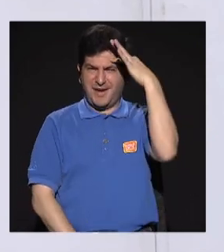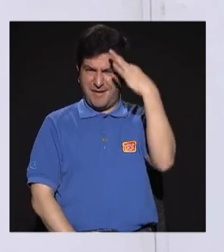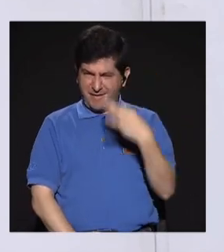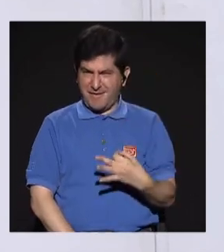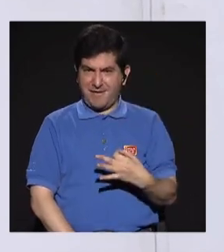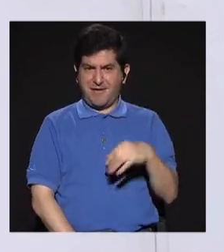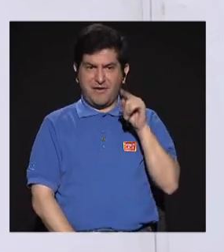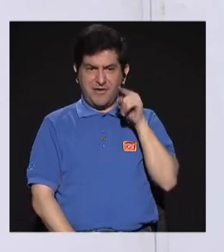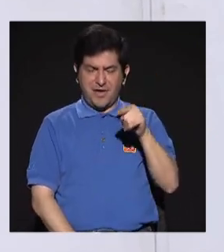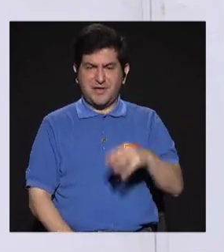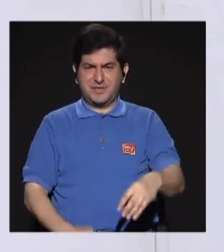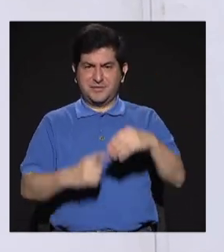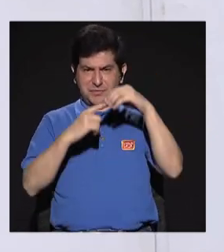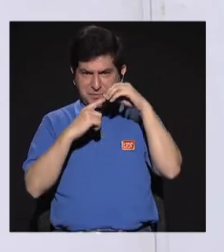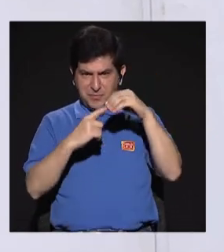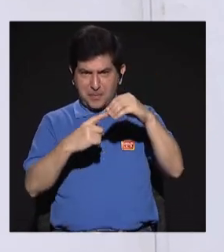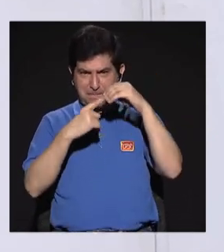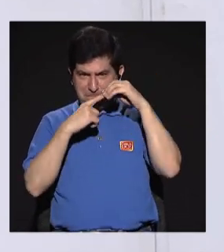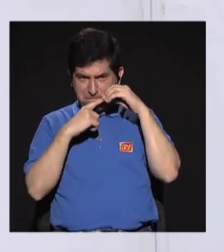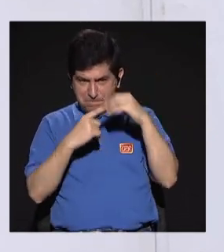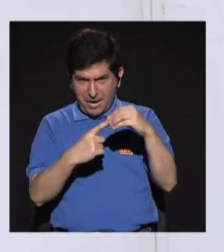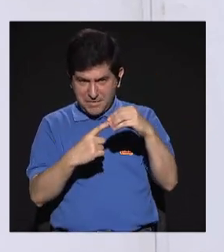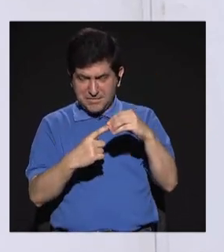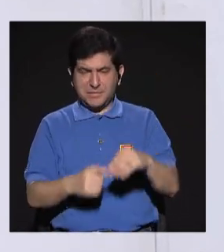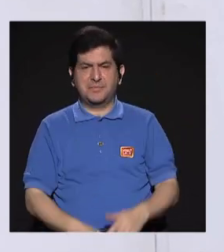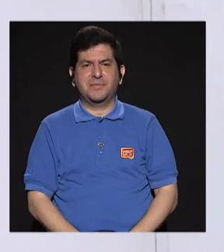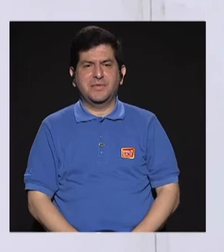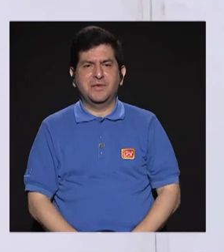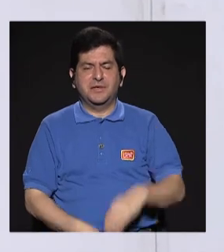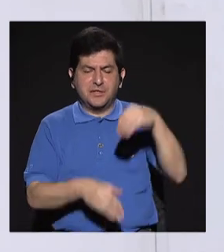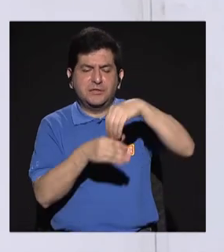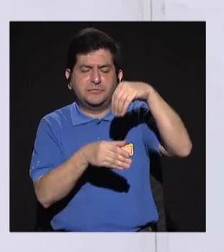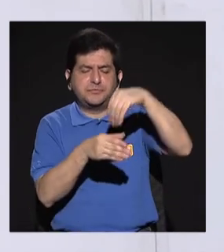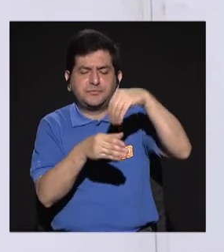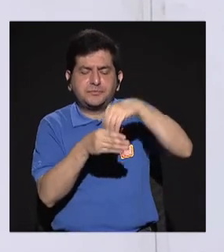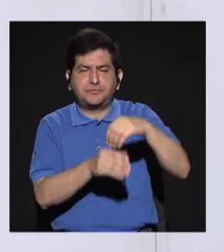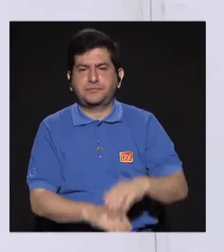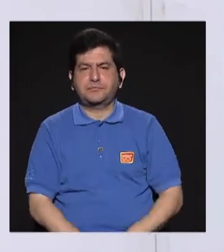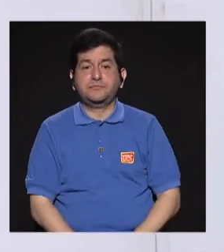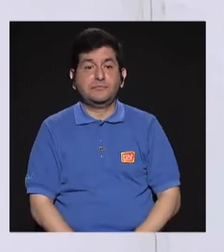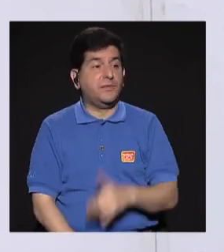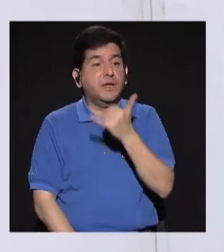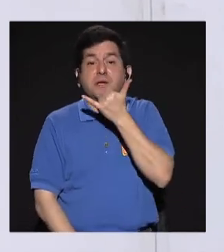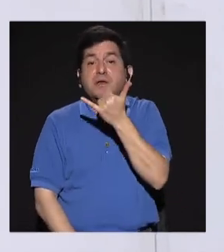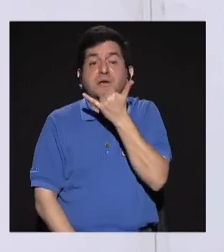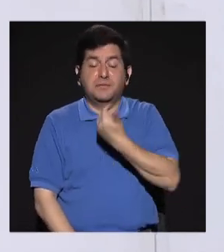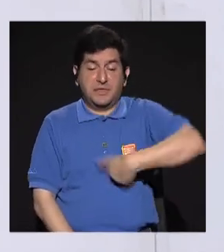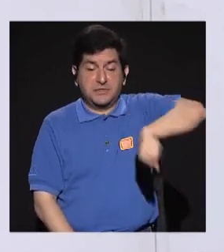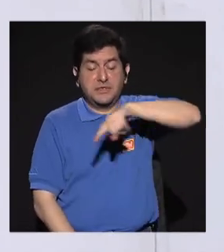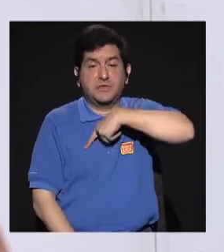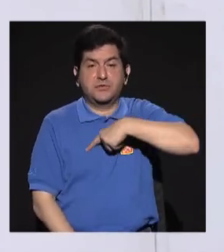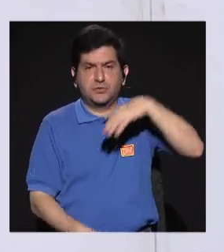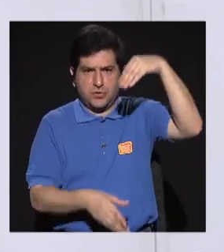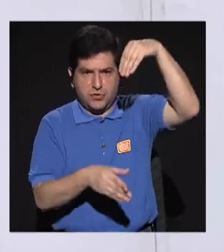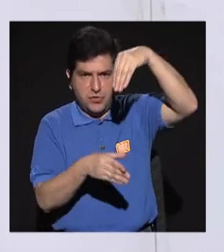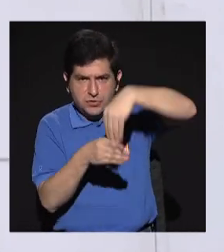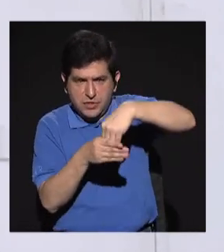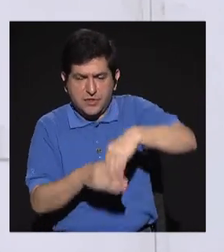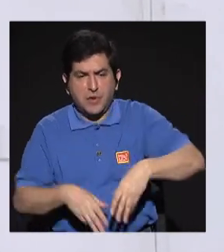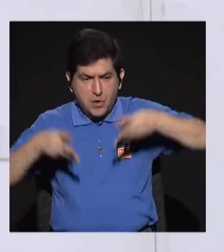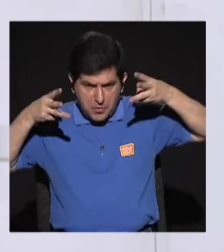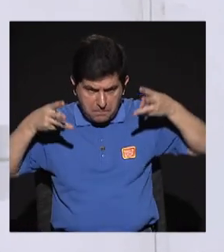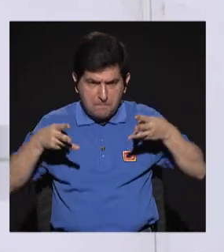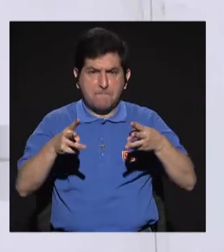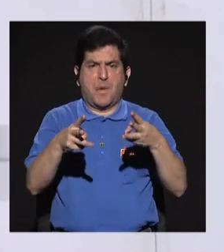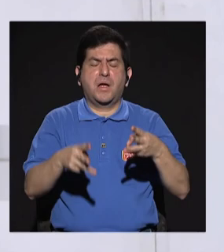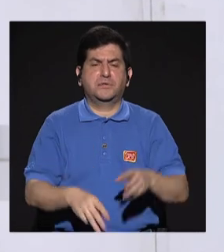entonces creo que eso es principalmente principalmente el aporte y qué pasa cuando incorporamos un